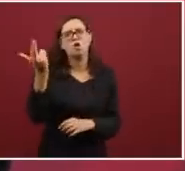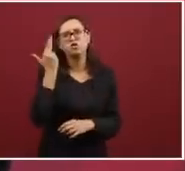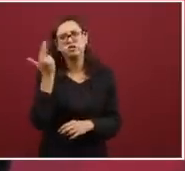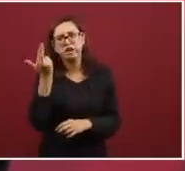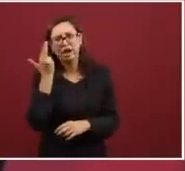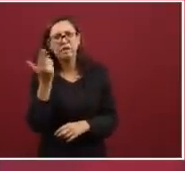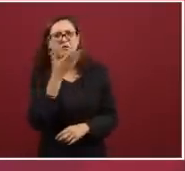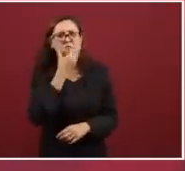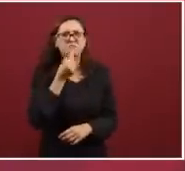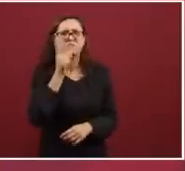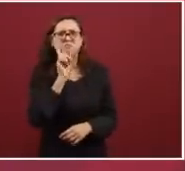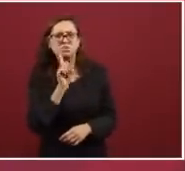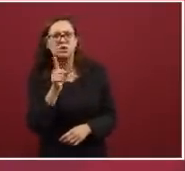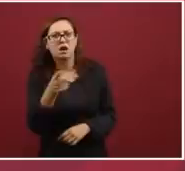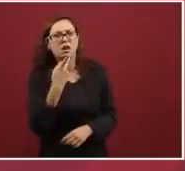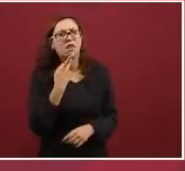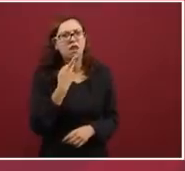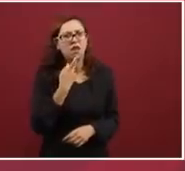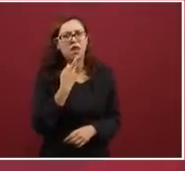televisión,